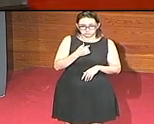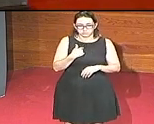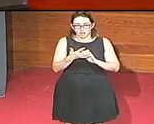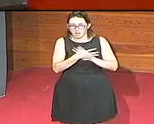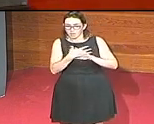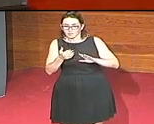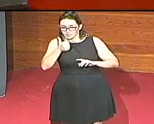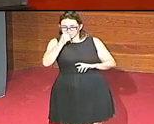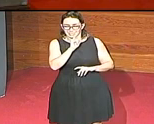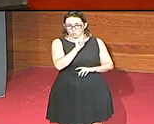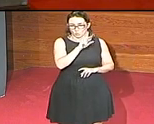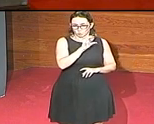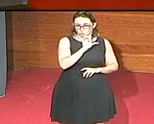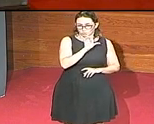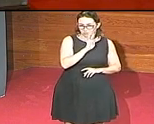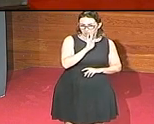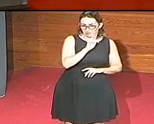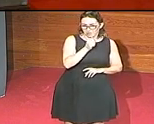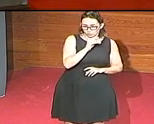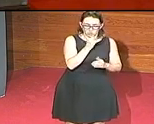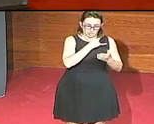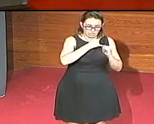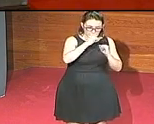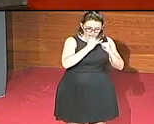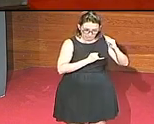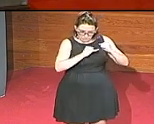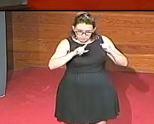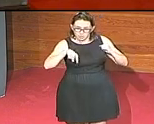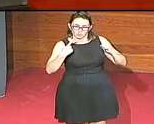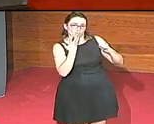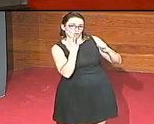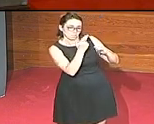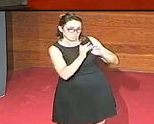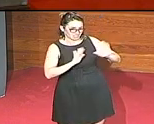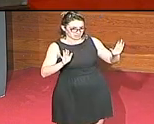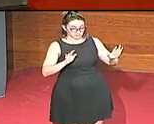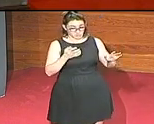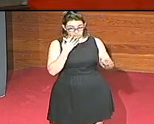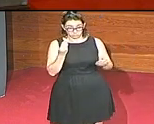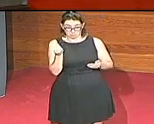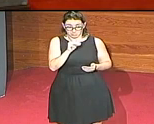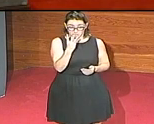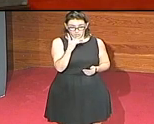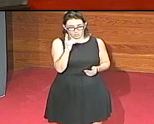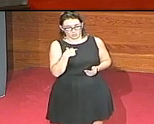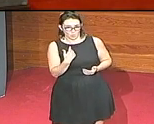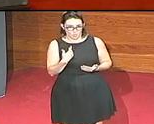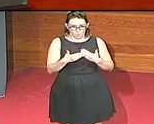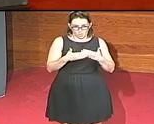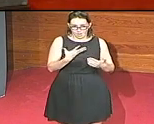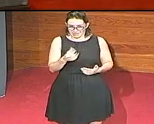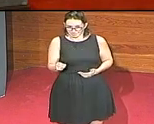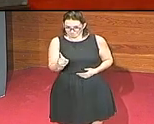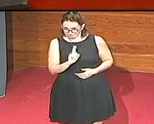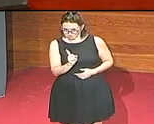las líneas en illustrator y luego colorear que empezar a hacer 3d que tampoco lo manejo también pero alguien que lo maneje también no